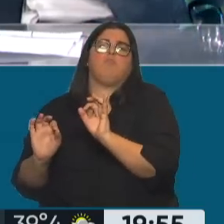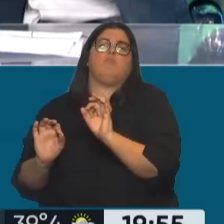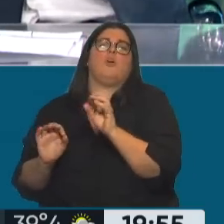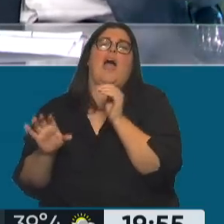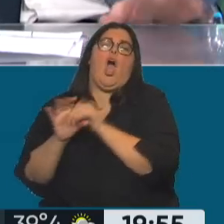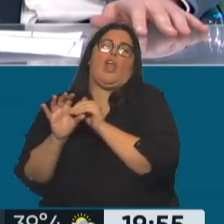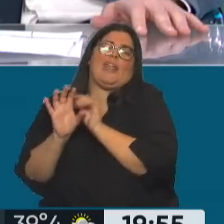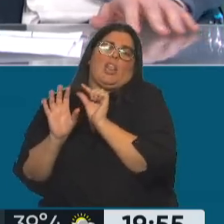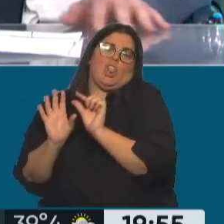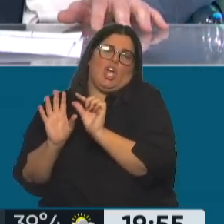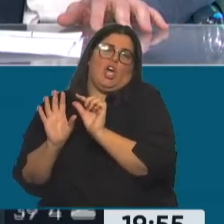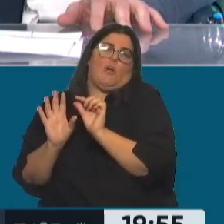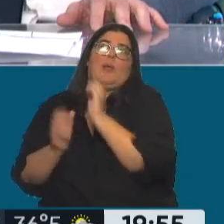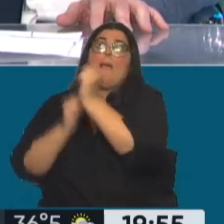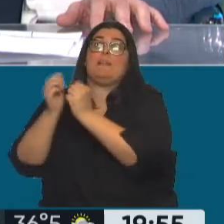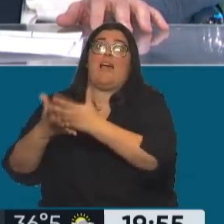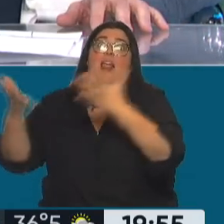los grandotes no sé qué van a hacer.